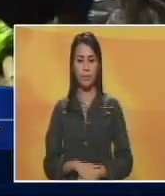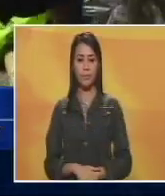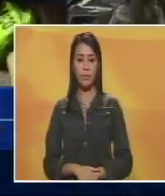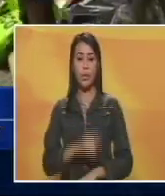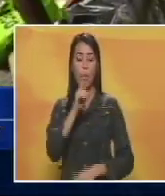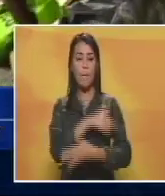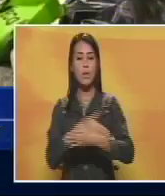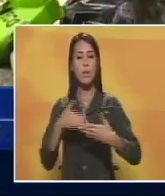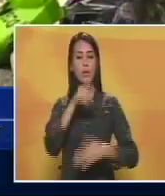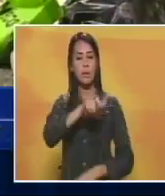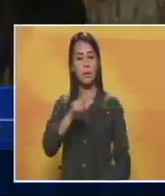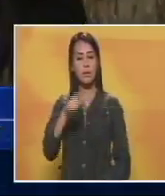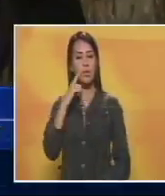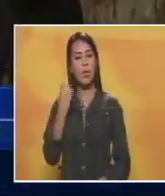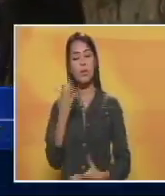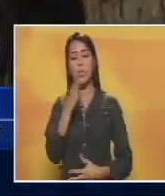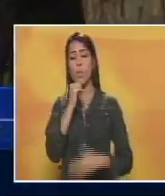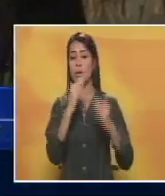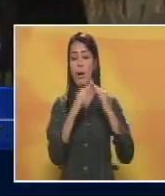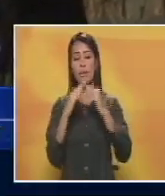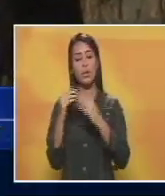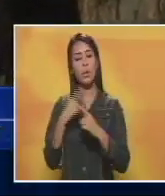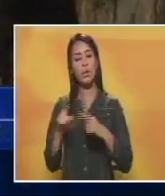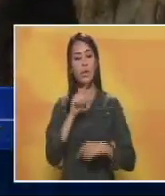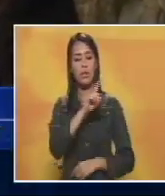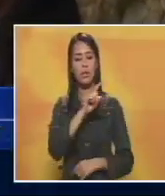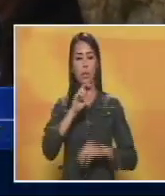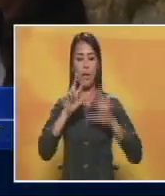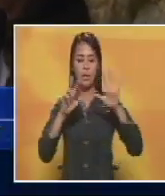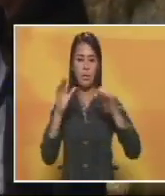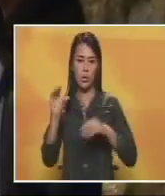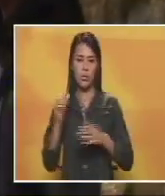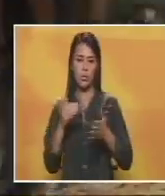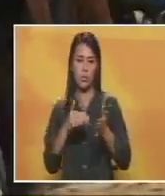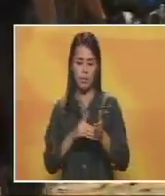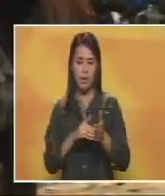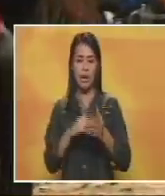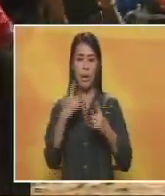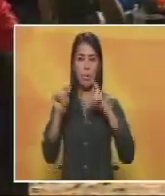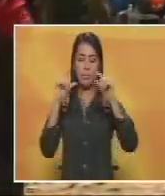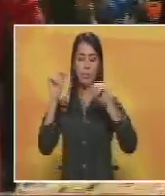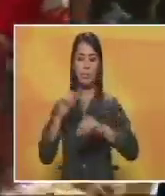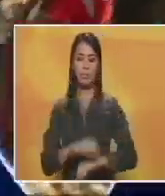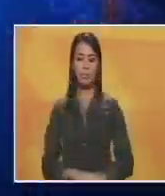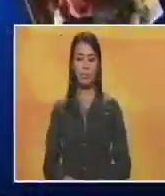de 1 millón de personas están damnificadas y otras 148.000 siguen evacuadas.